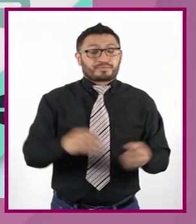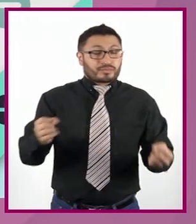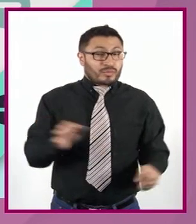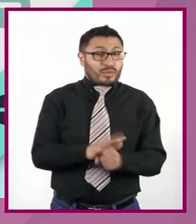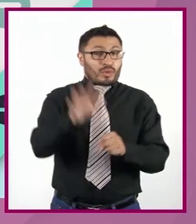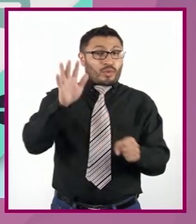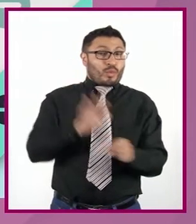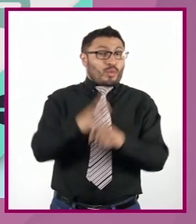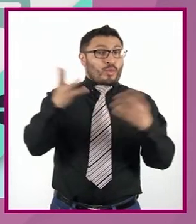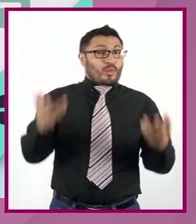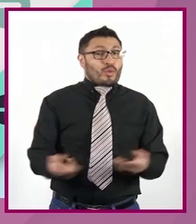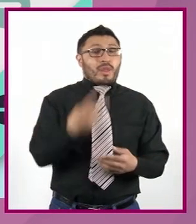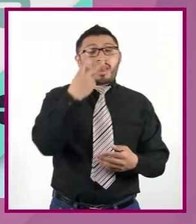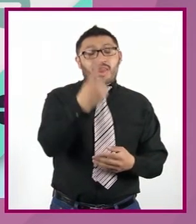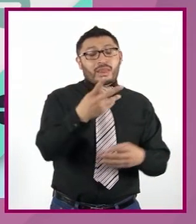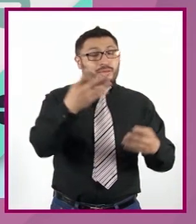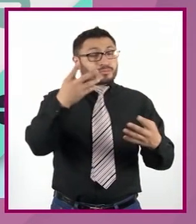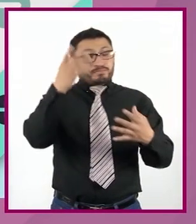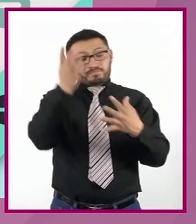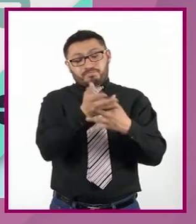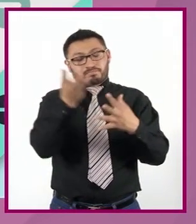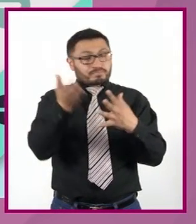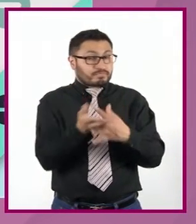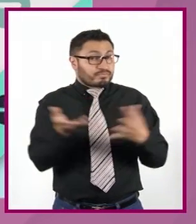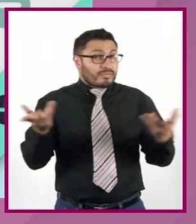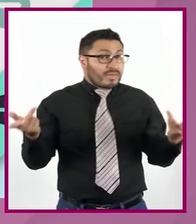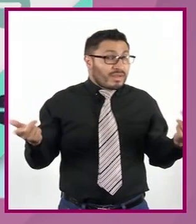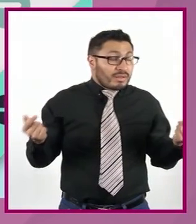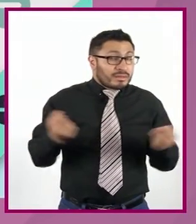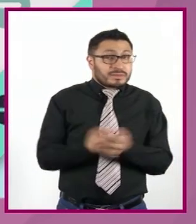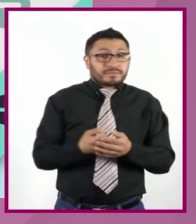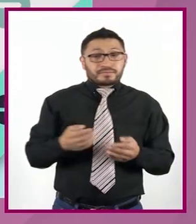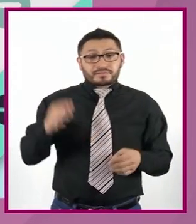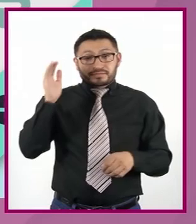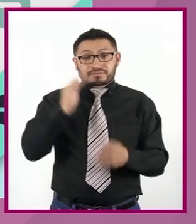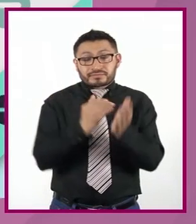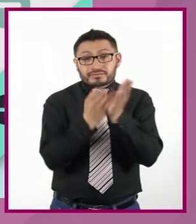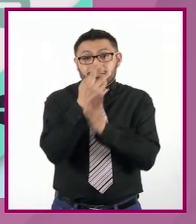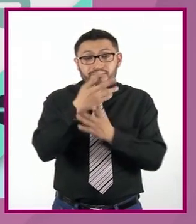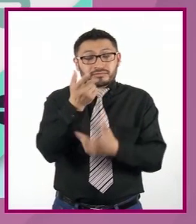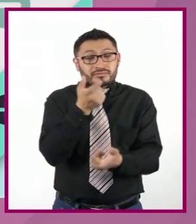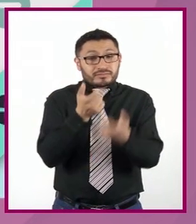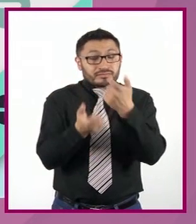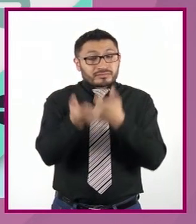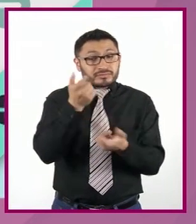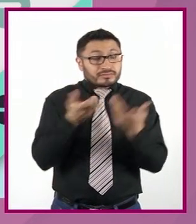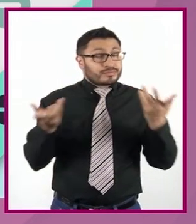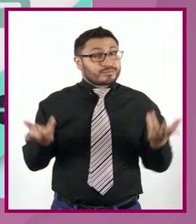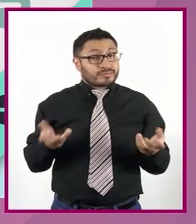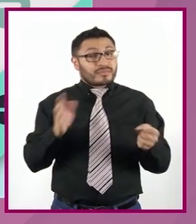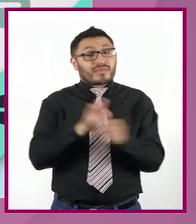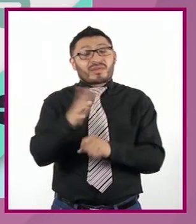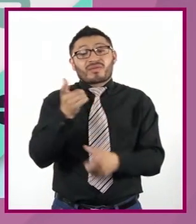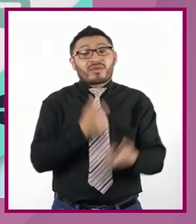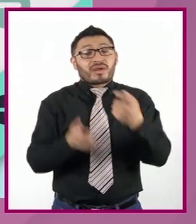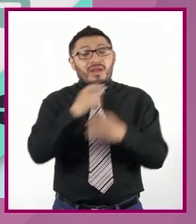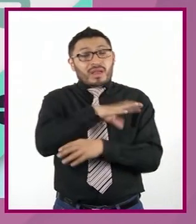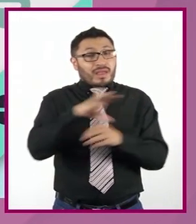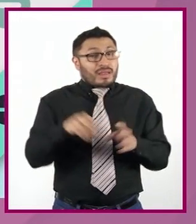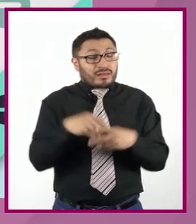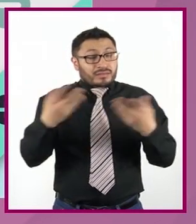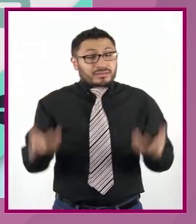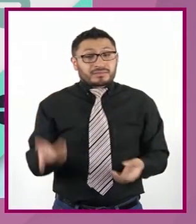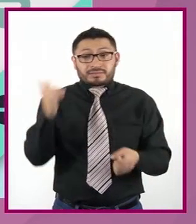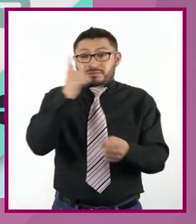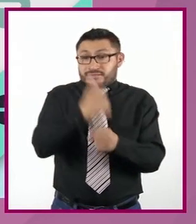¿Cuáles son las 2 categorías que le dieron mayores ganancias? ¿Qué ganancia total